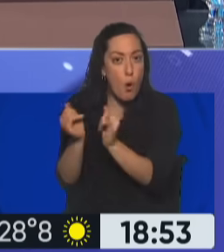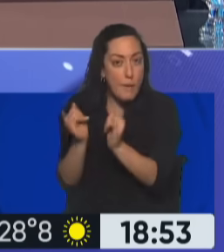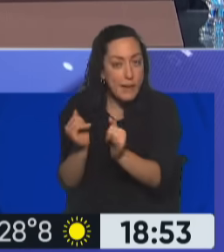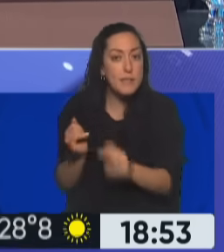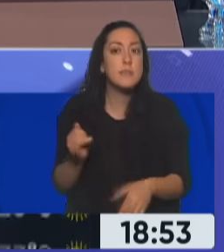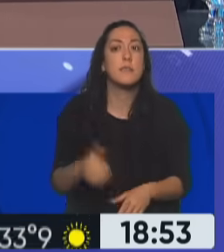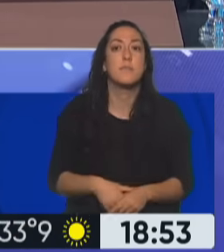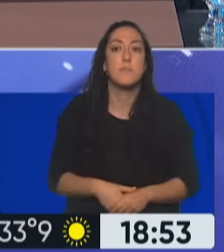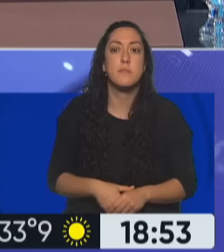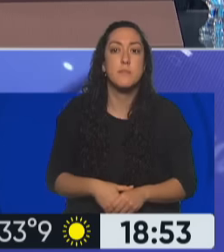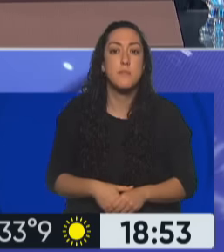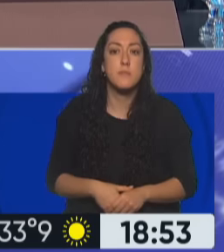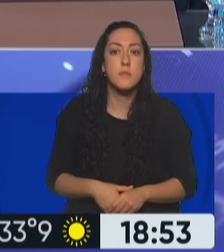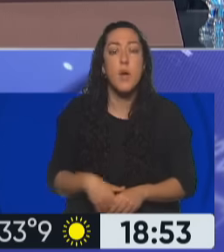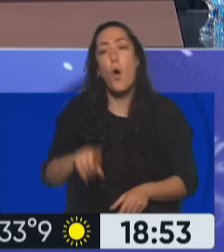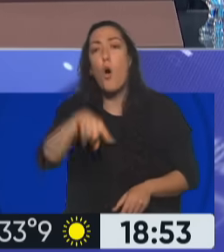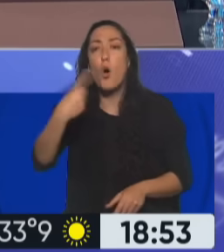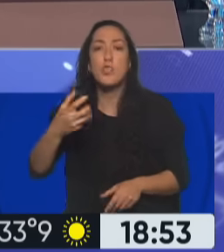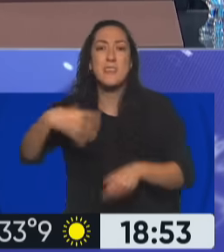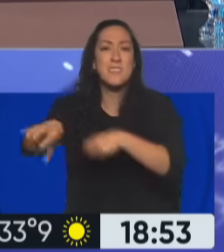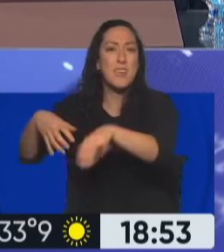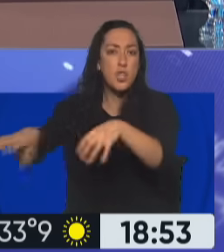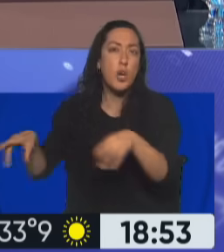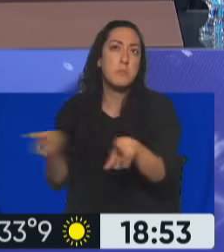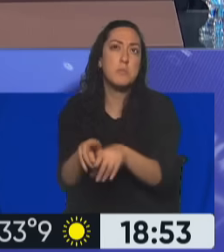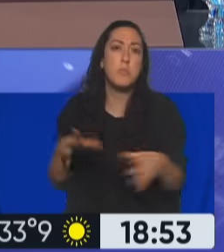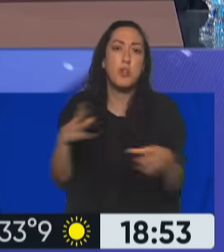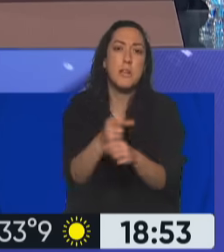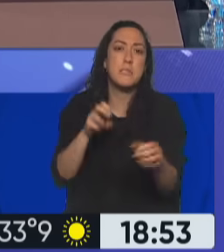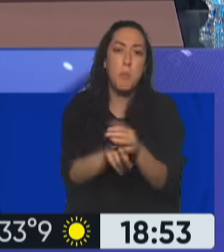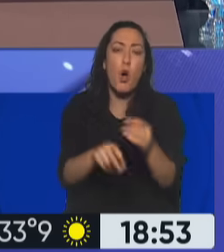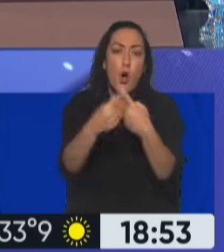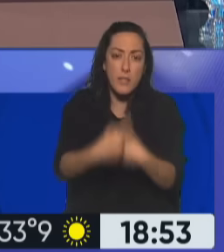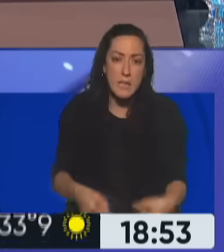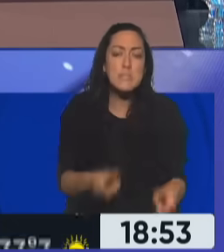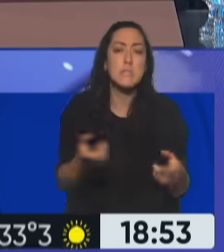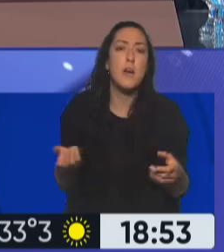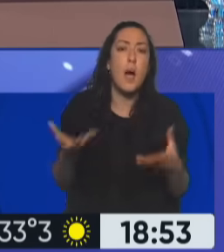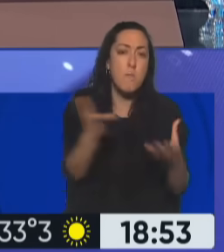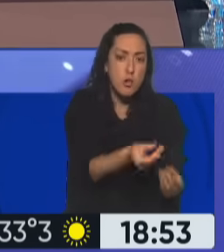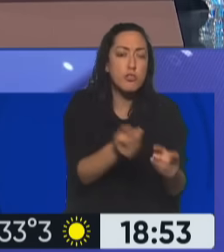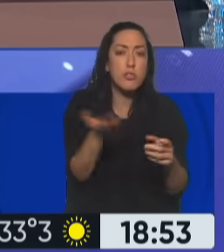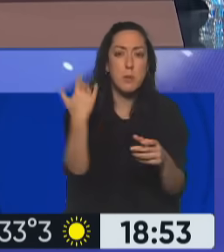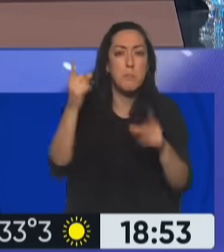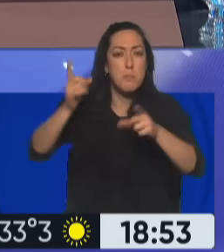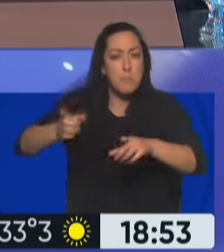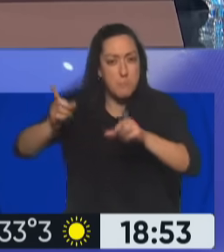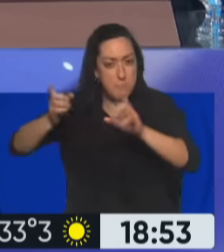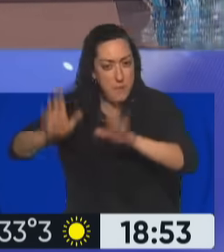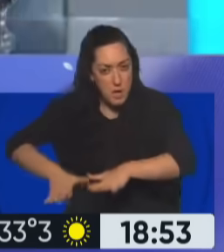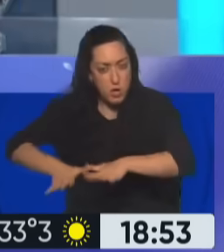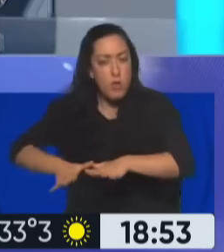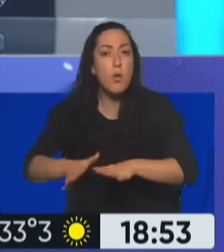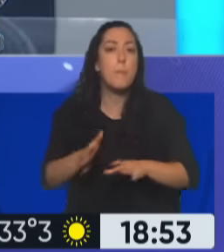acompañar ahora otras áreas, como puede ser, por ejemplo, el transporte, que se sumó con un paro incluso en las últimas horas, son los más jóvenes los que